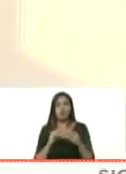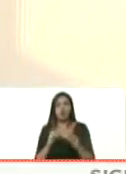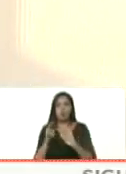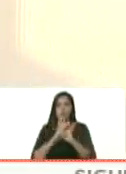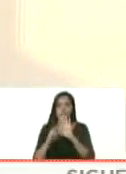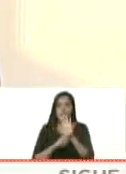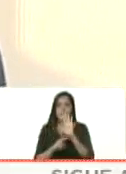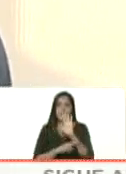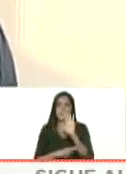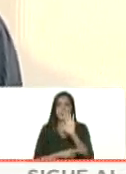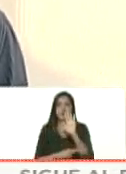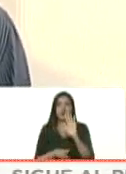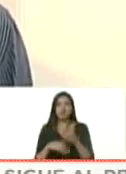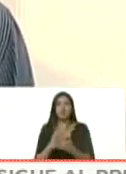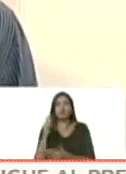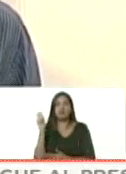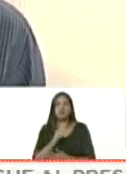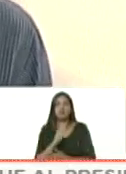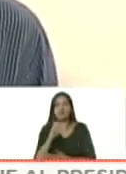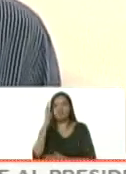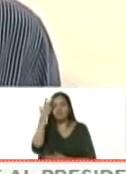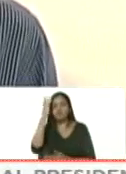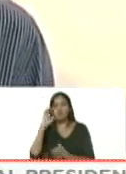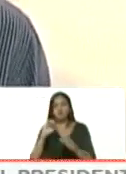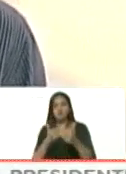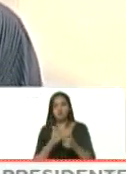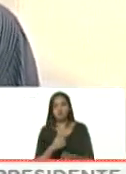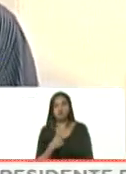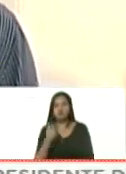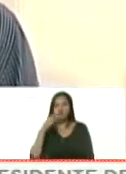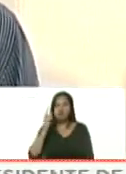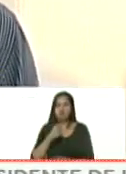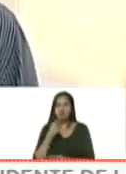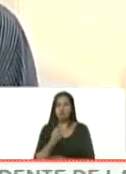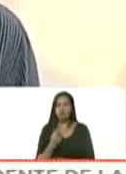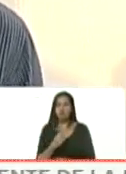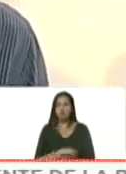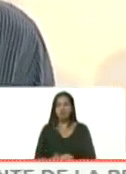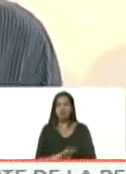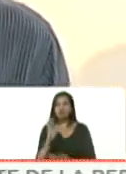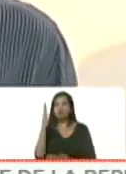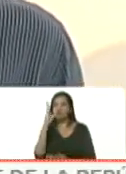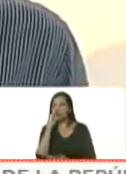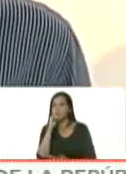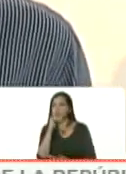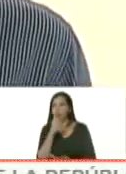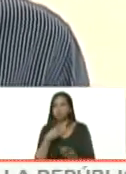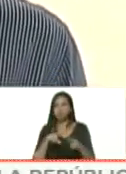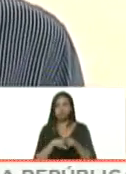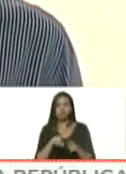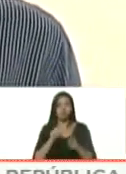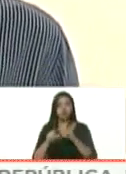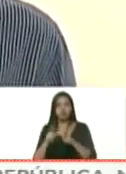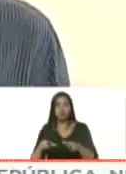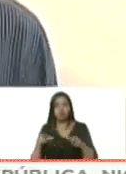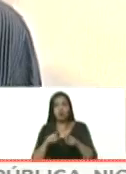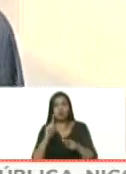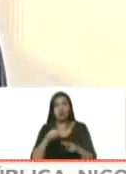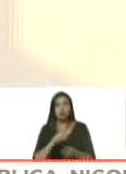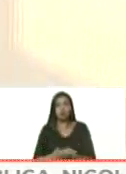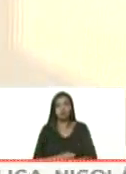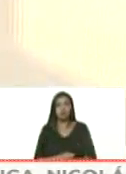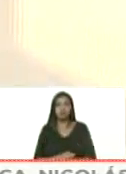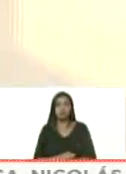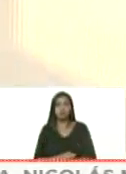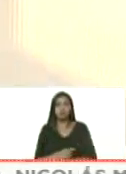agenda desde el mes de febrero. Yo debo decir que no hay duda de que hay sectores, sobre todo